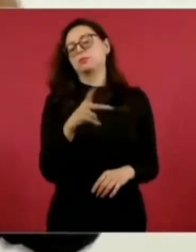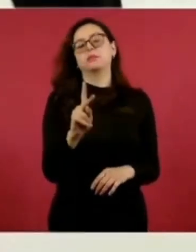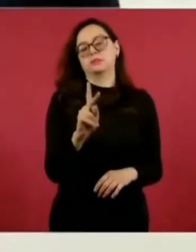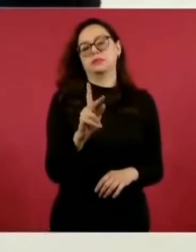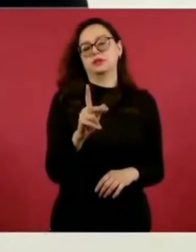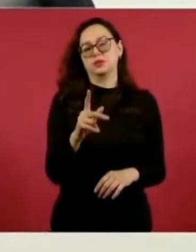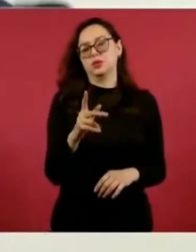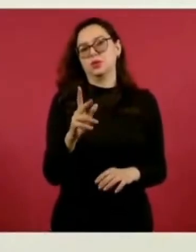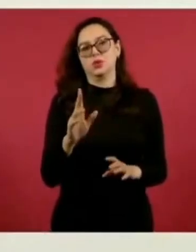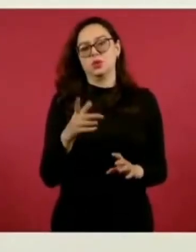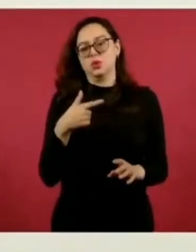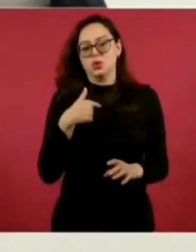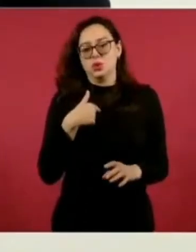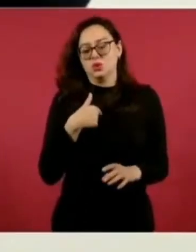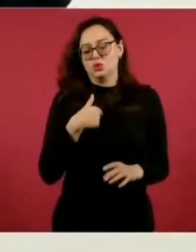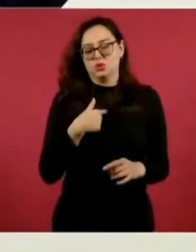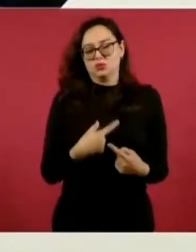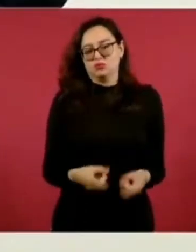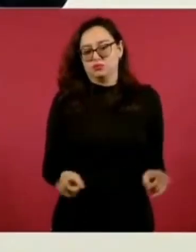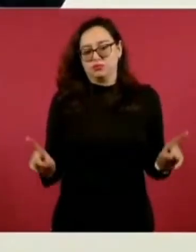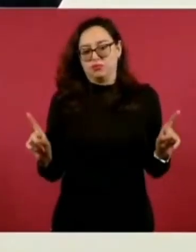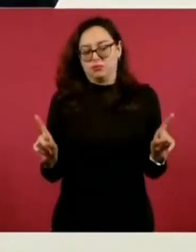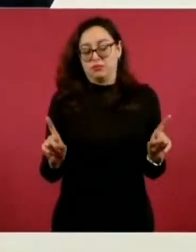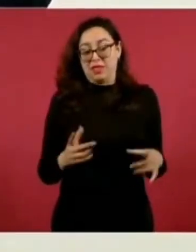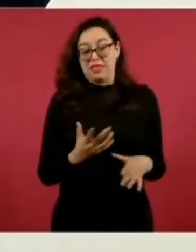de que